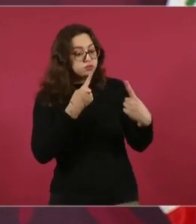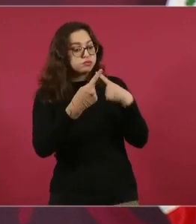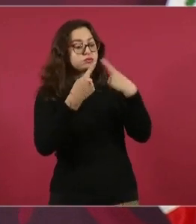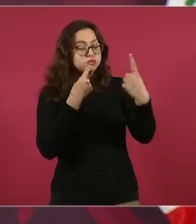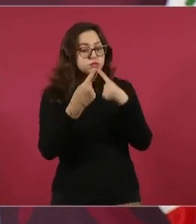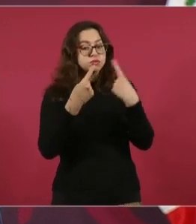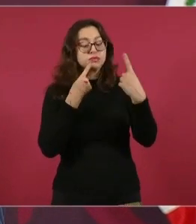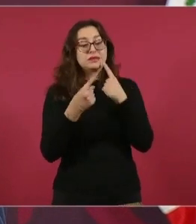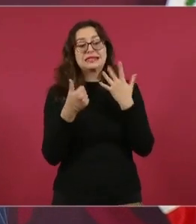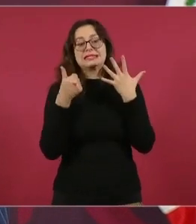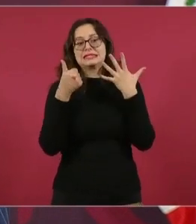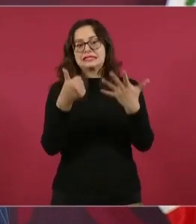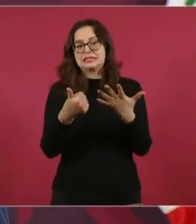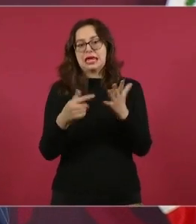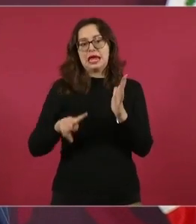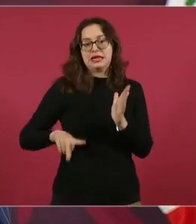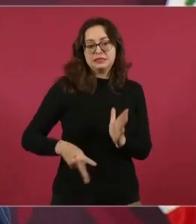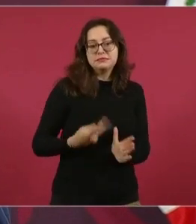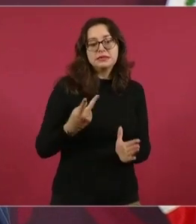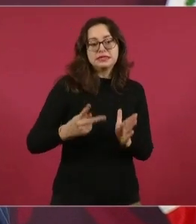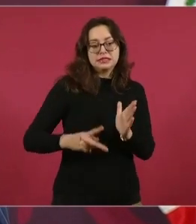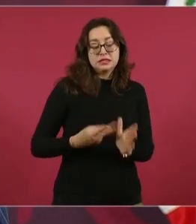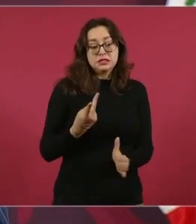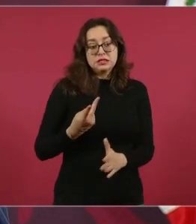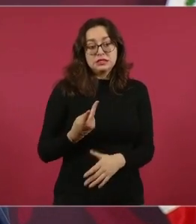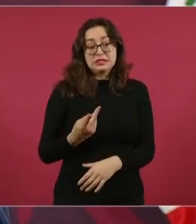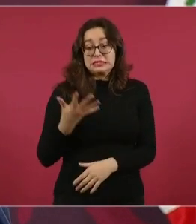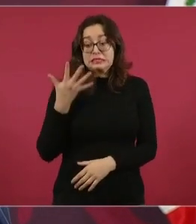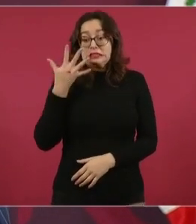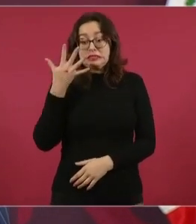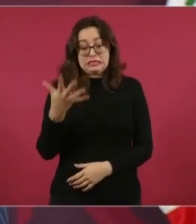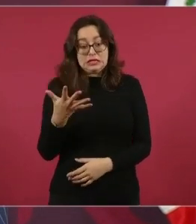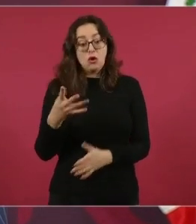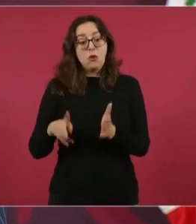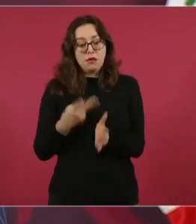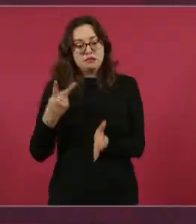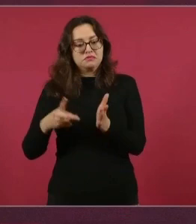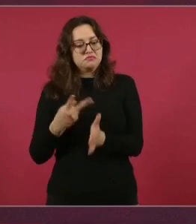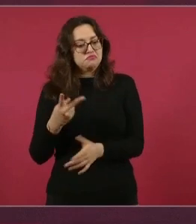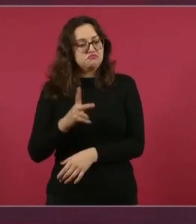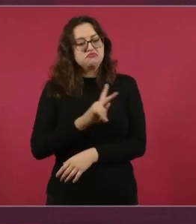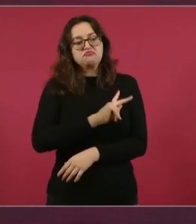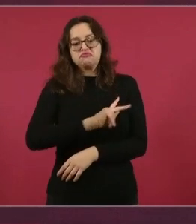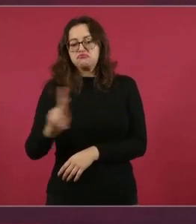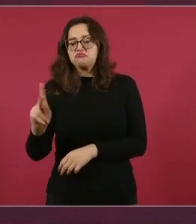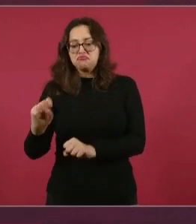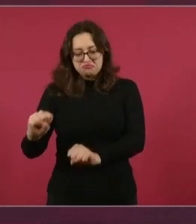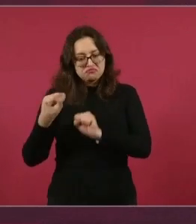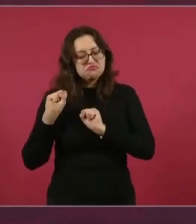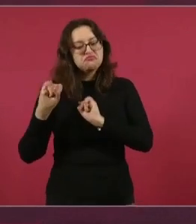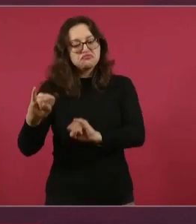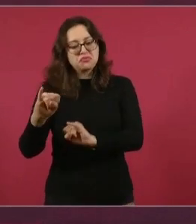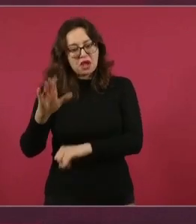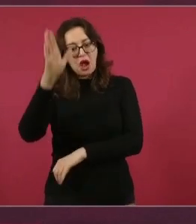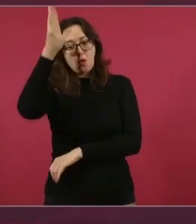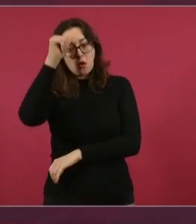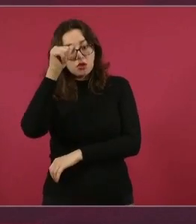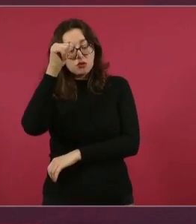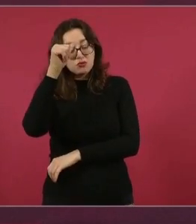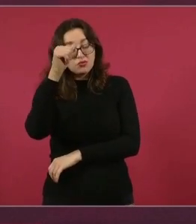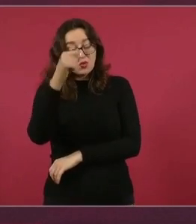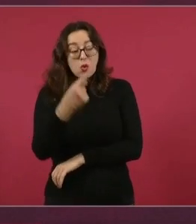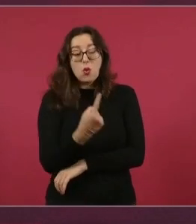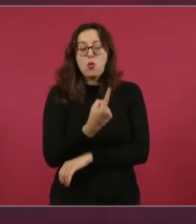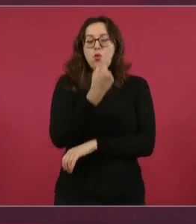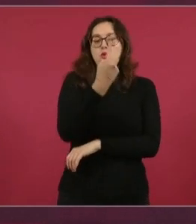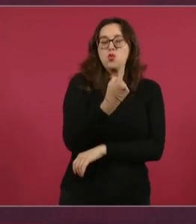lo de hoy, se logró por consenso, solo en un año